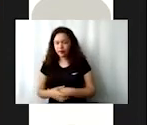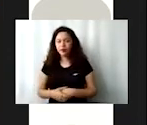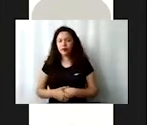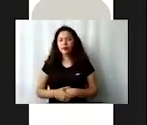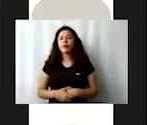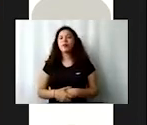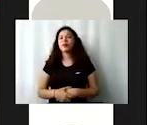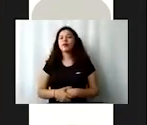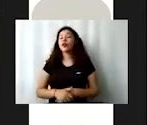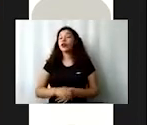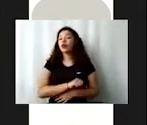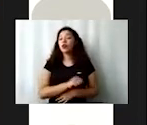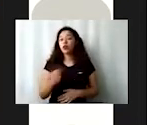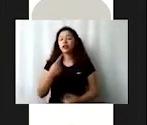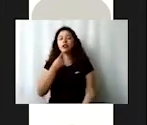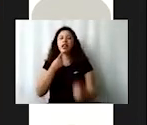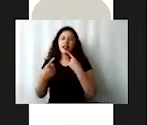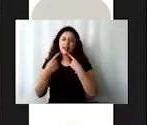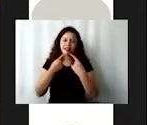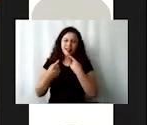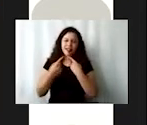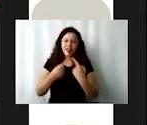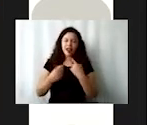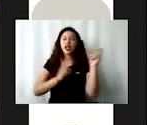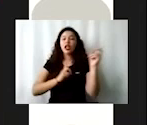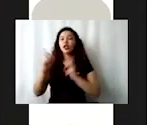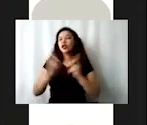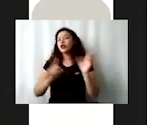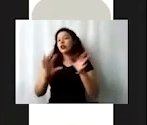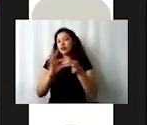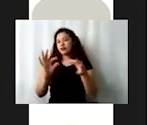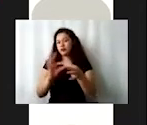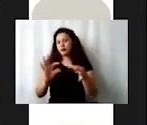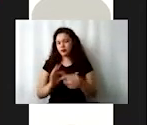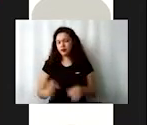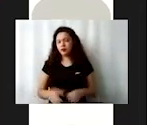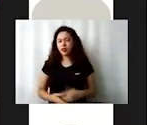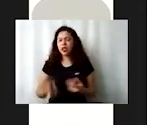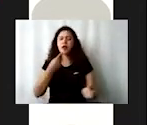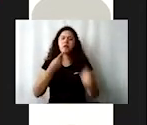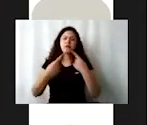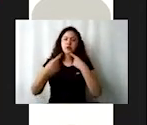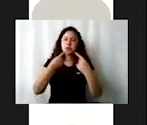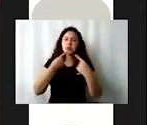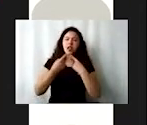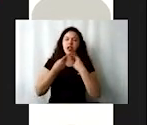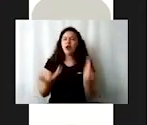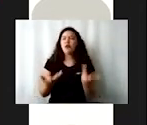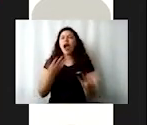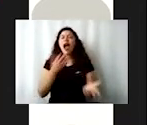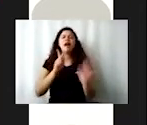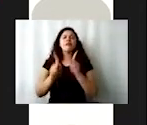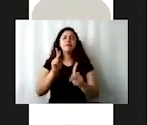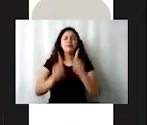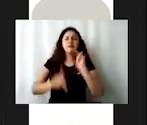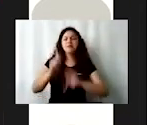Otro es a través del diálogo y de la aclaración de dudas, ¿no? Mediante un diálogo de manera informal, tú puedes